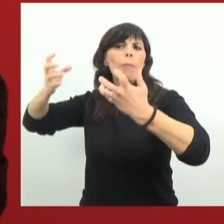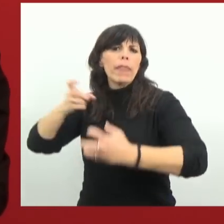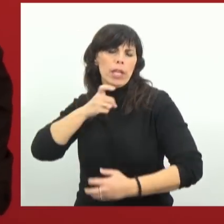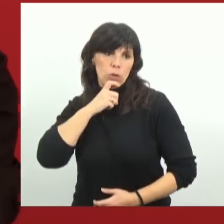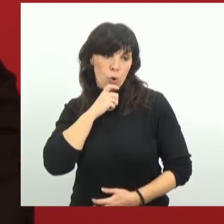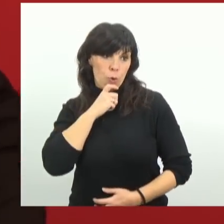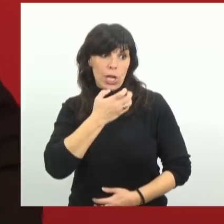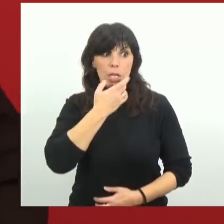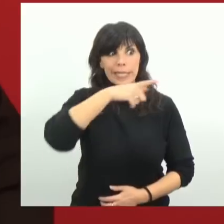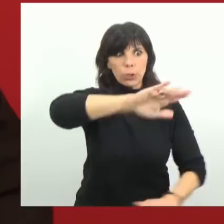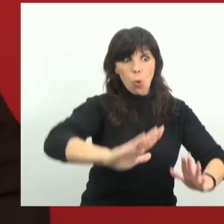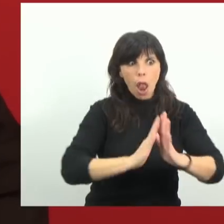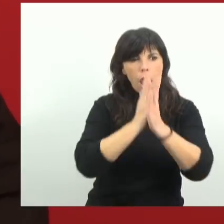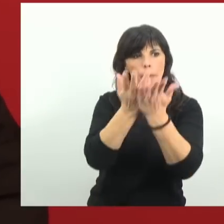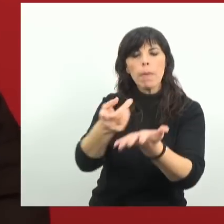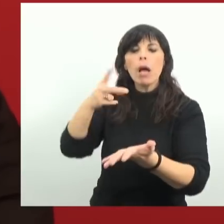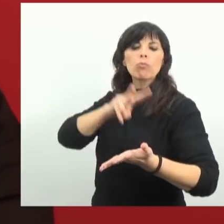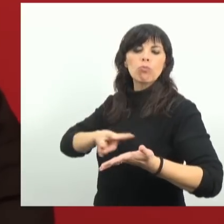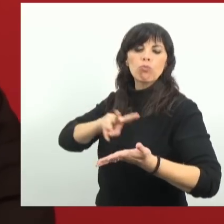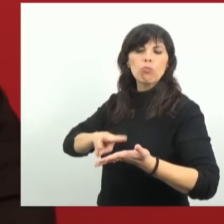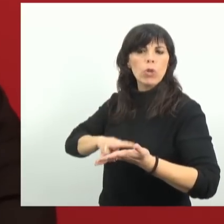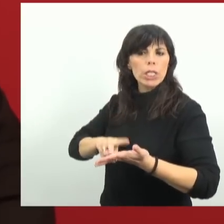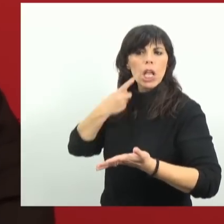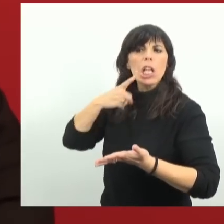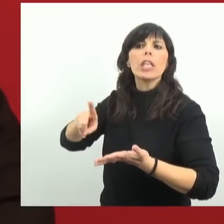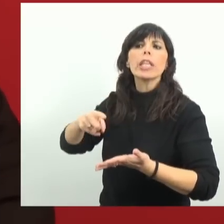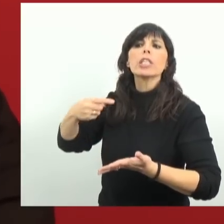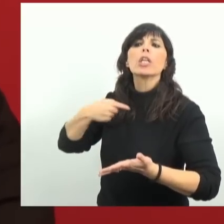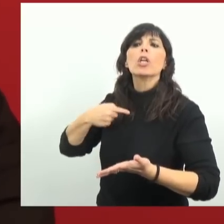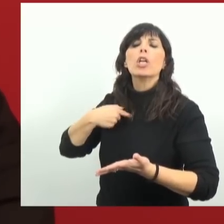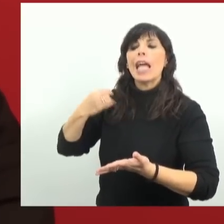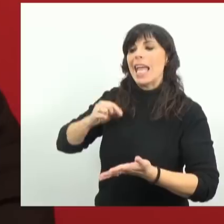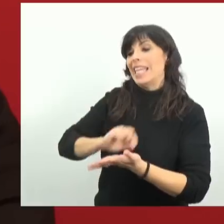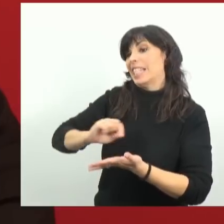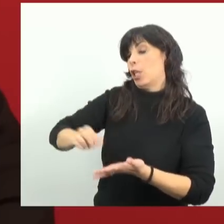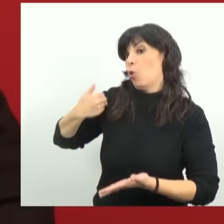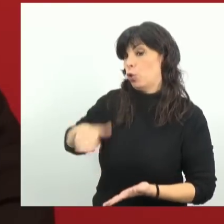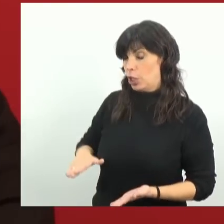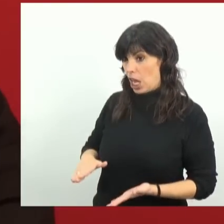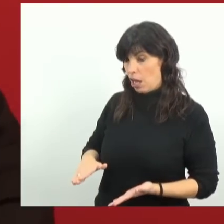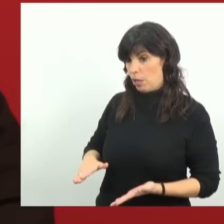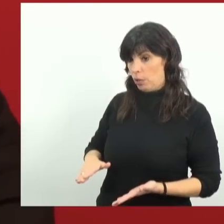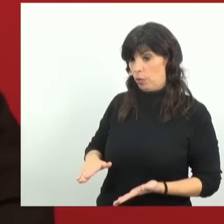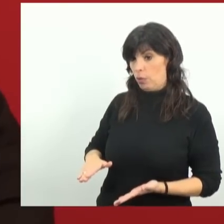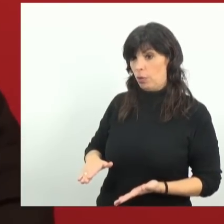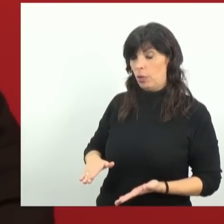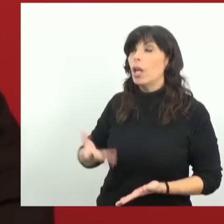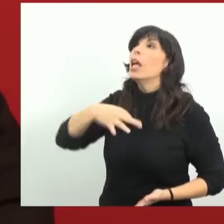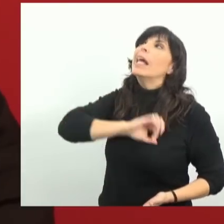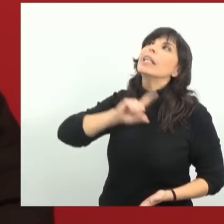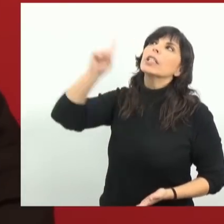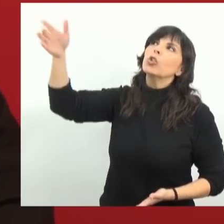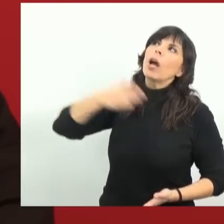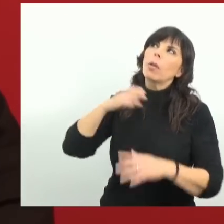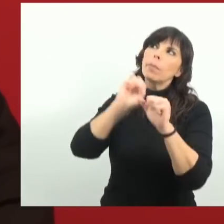Está escrito que Él me protege. Está escrito que yo habito al abrigo en la intimidad del Altísimo.